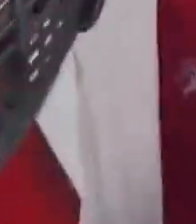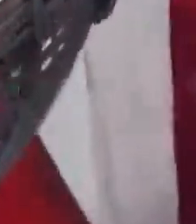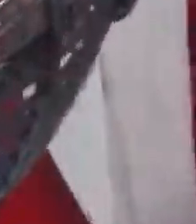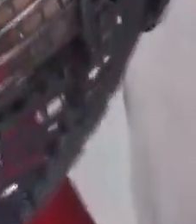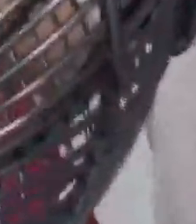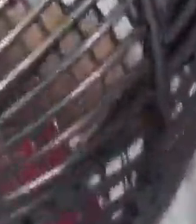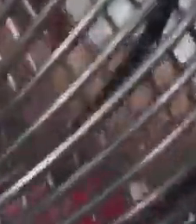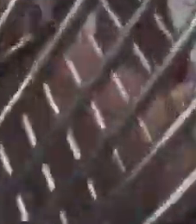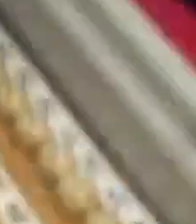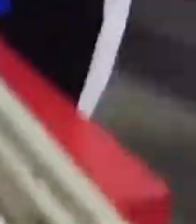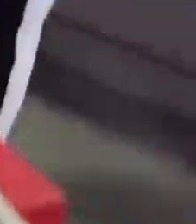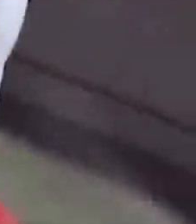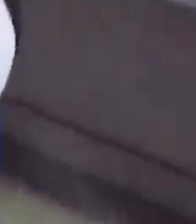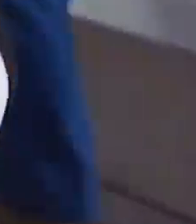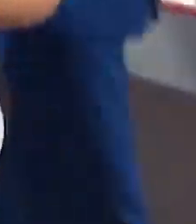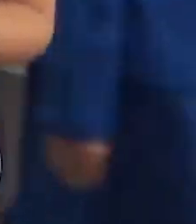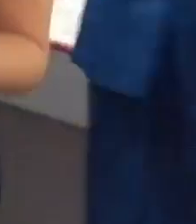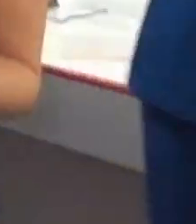José.